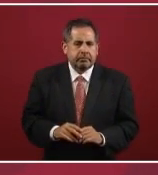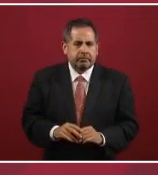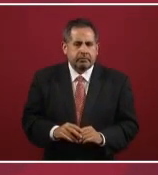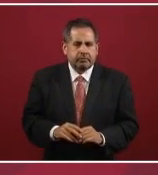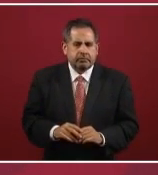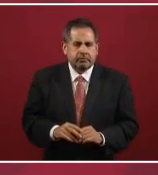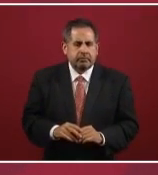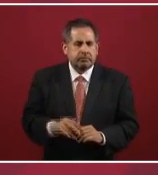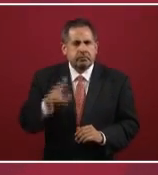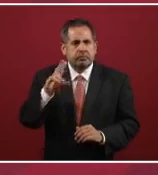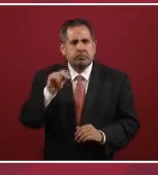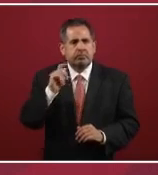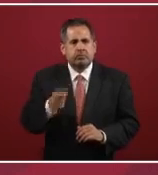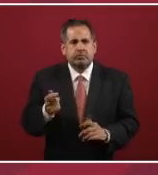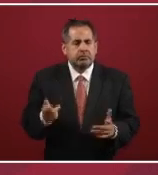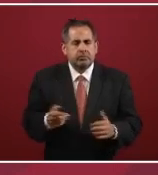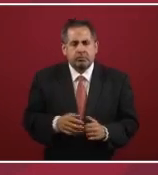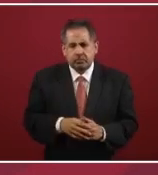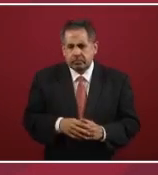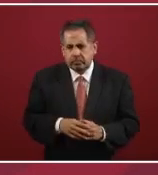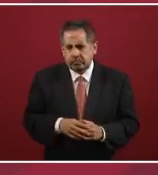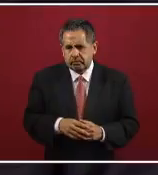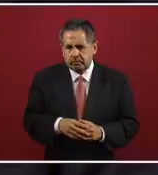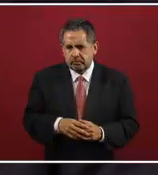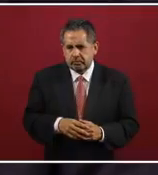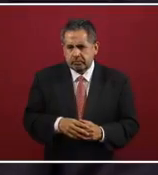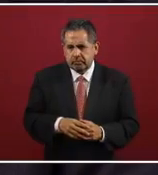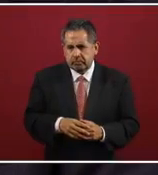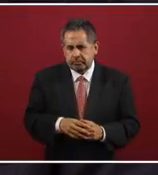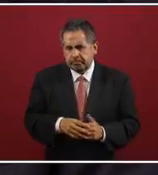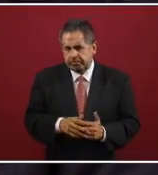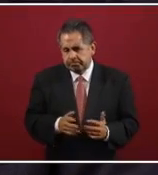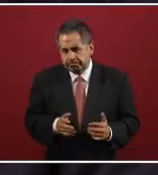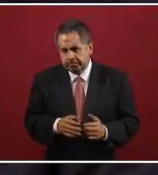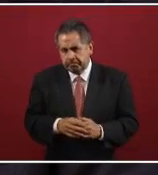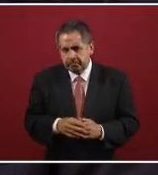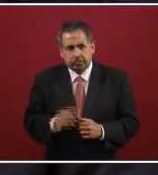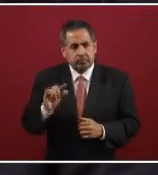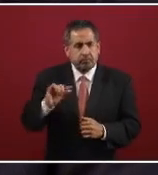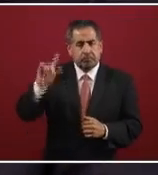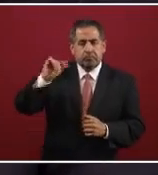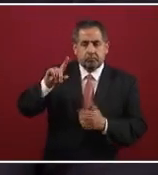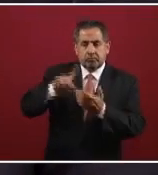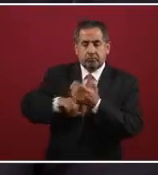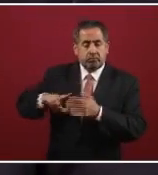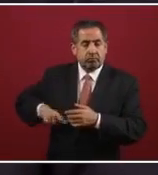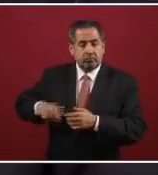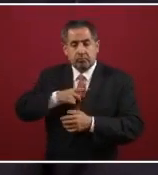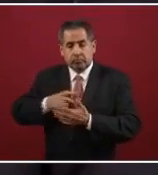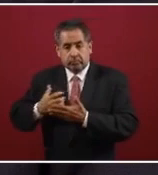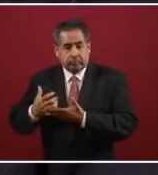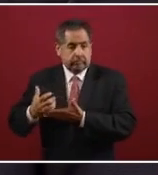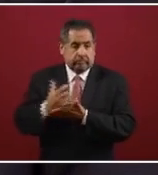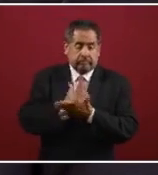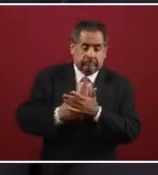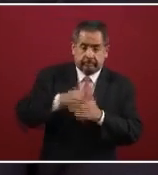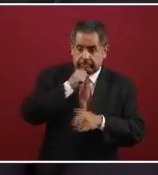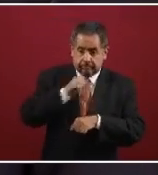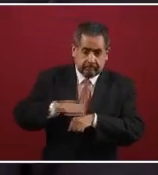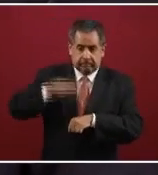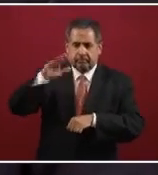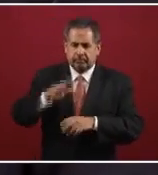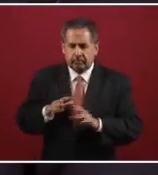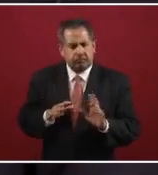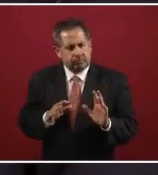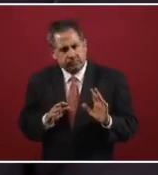no por el hecho de ser funcionario público tienen que ganar más hay que